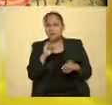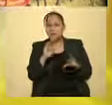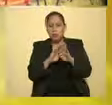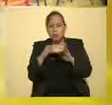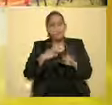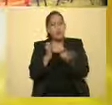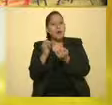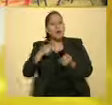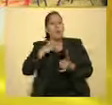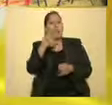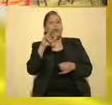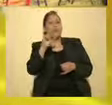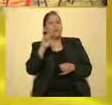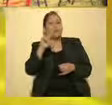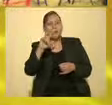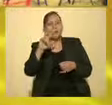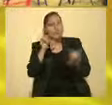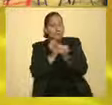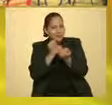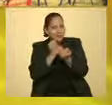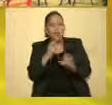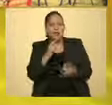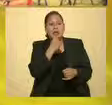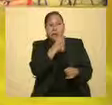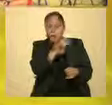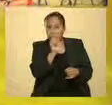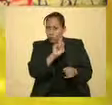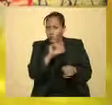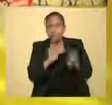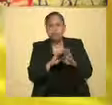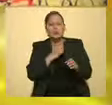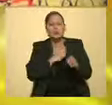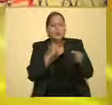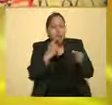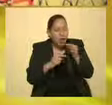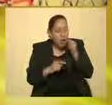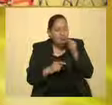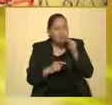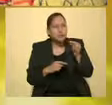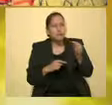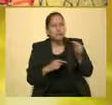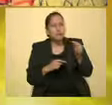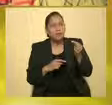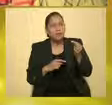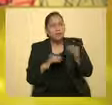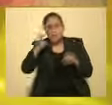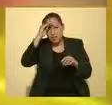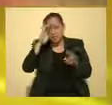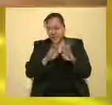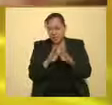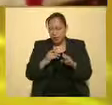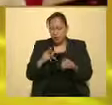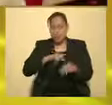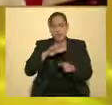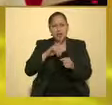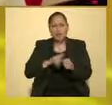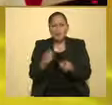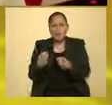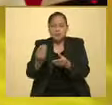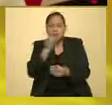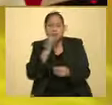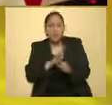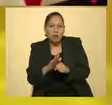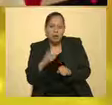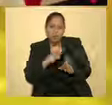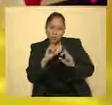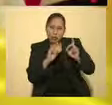quita. No, ojo, niños, no hagan esto. Es nada más cuestiones de control de calidad, porque de repente uno sí tiene la idea de, bueno, a ver qué le estoy dando a mi mascota, ¿no?